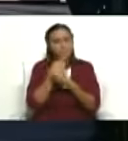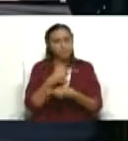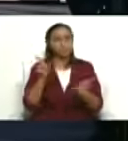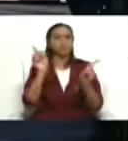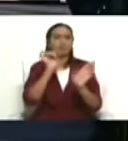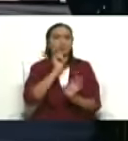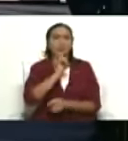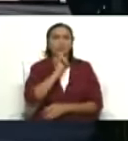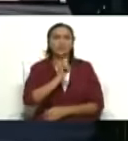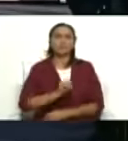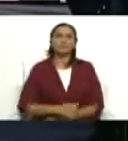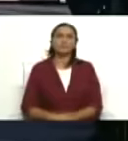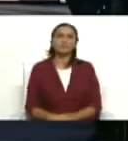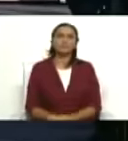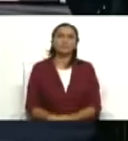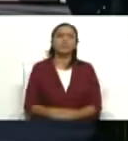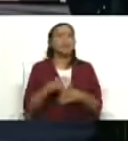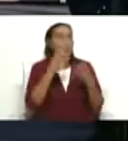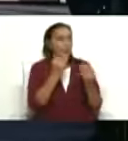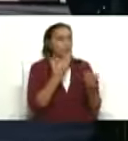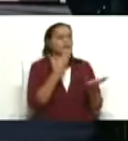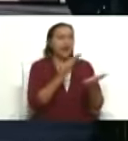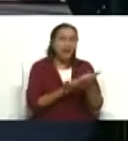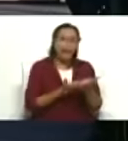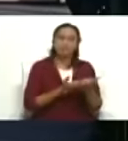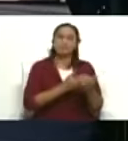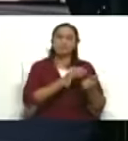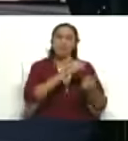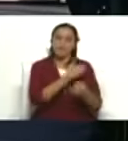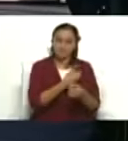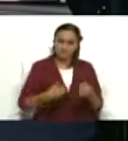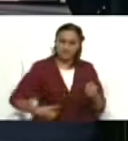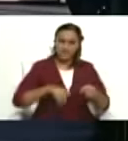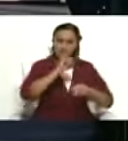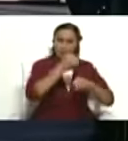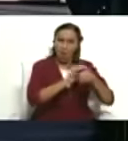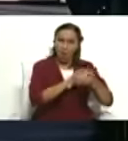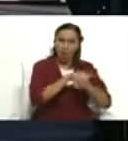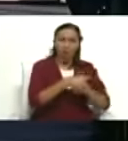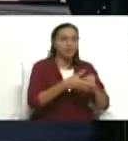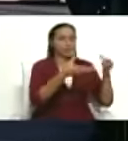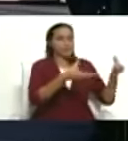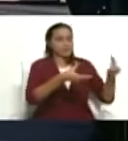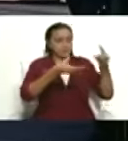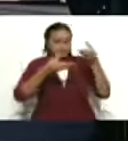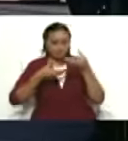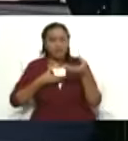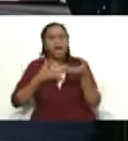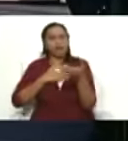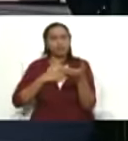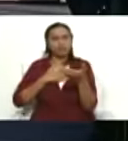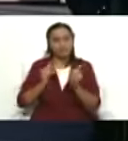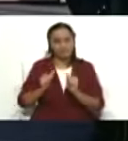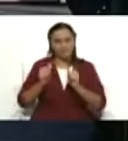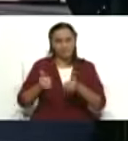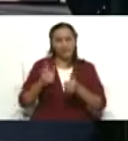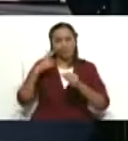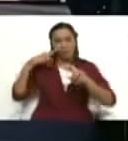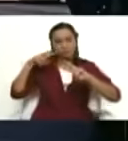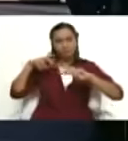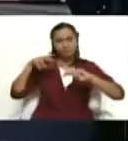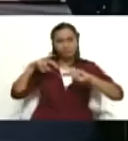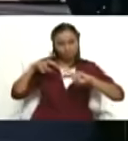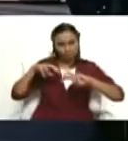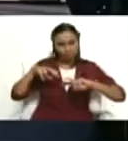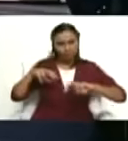mucho agrado esta propuesta, la empezaremos a estudiar y le estaremos dando al